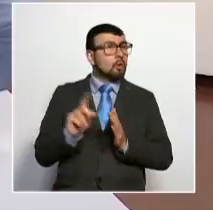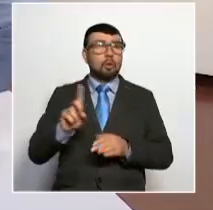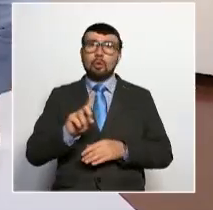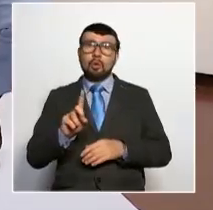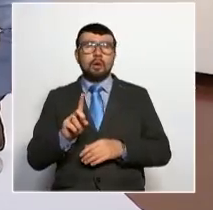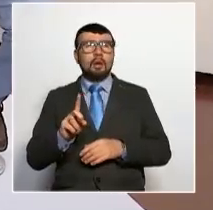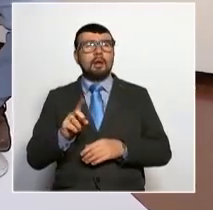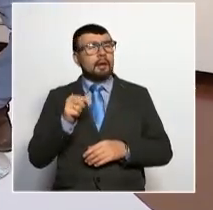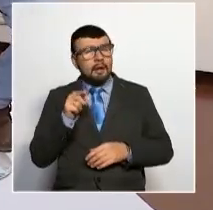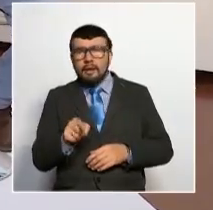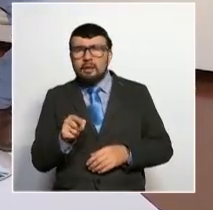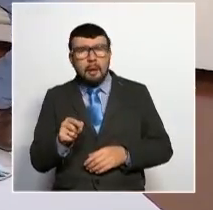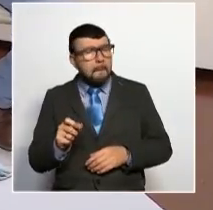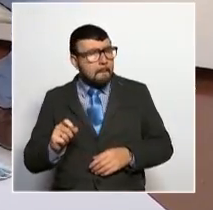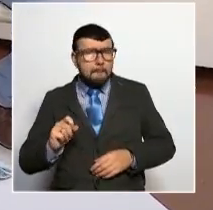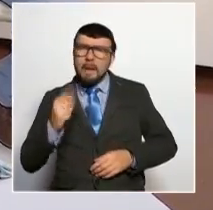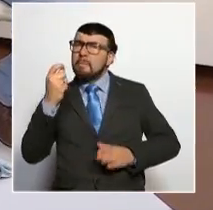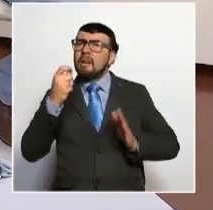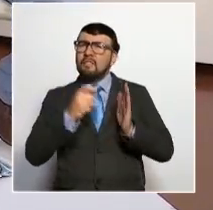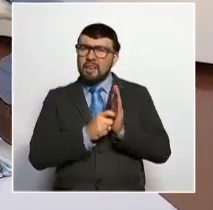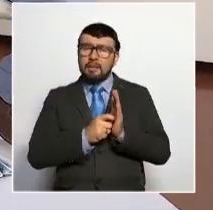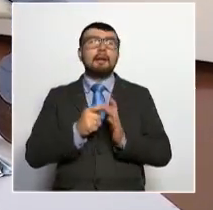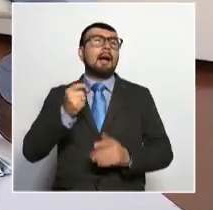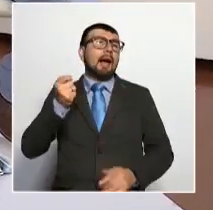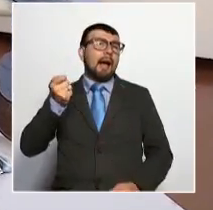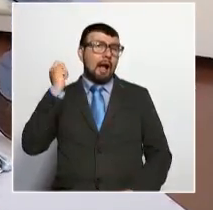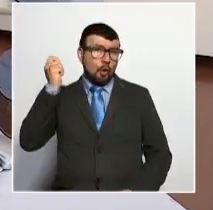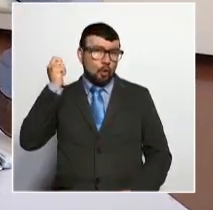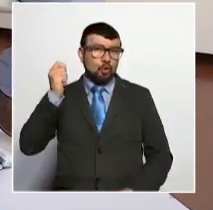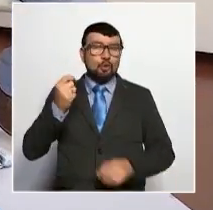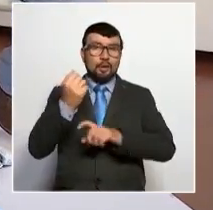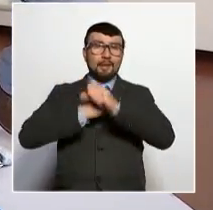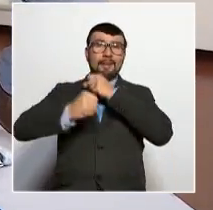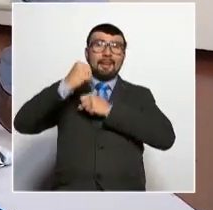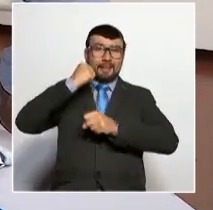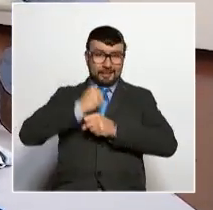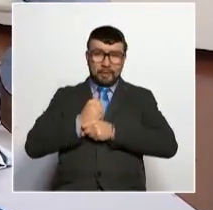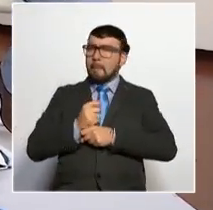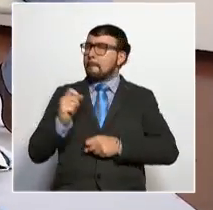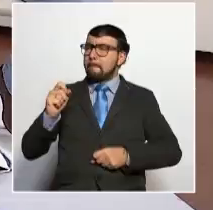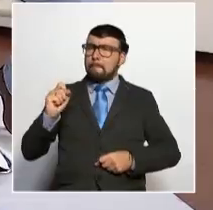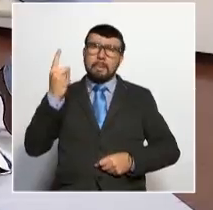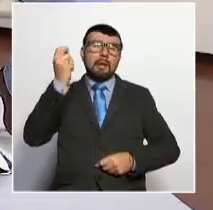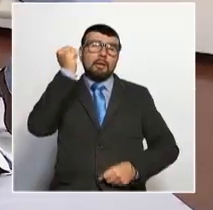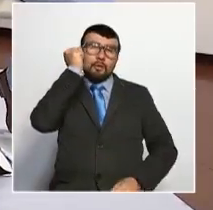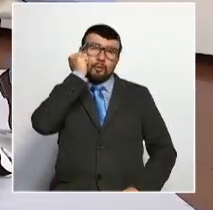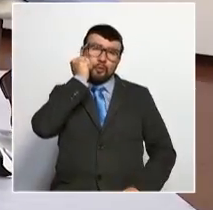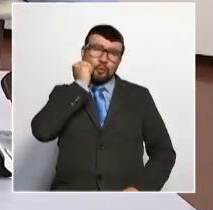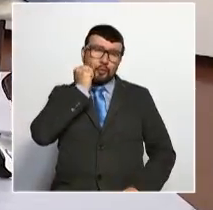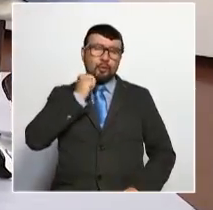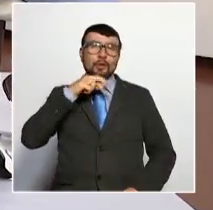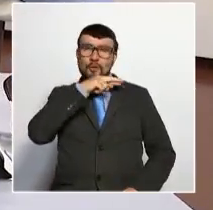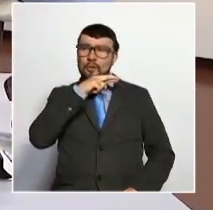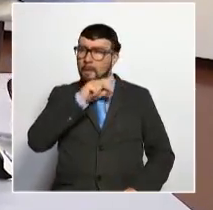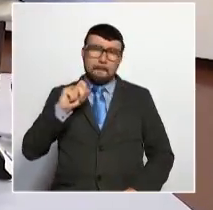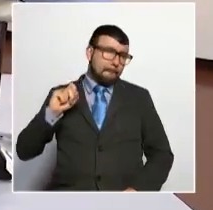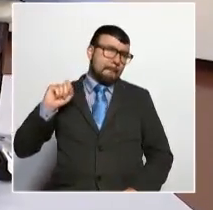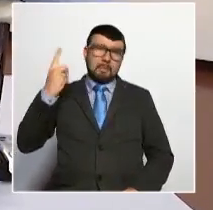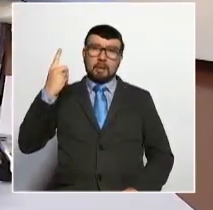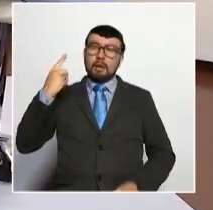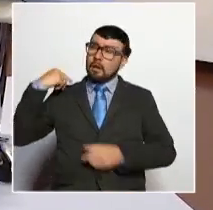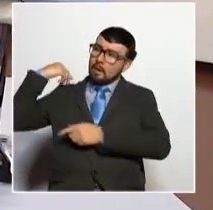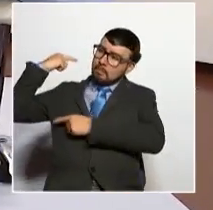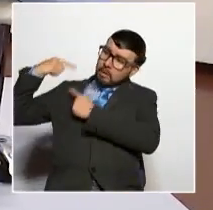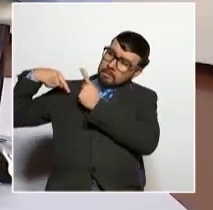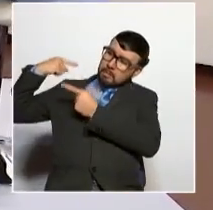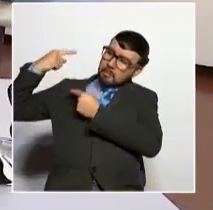me desarrolló en agosto. Ahí fue el primer periodo que llama menarca, Sí, la primera menstruación. exactamente. ¿Y de Sí, ella agosto, tiene... y de agosto